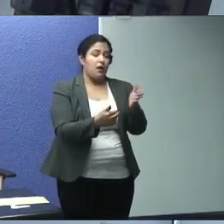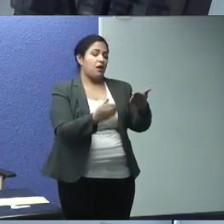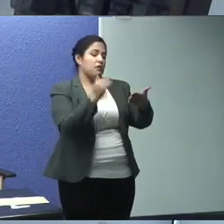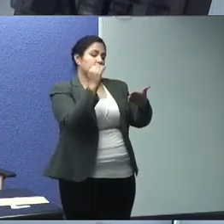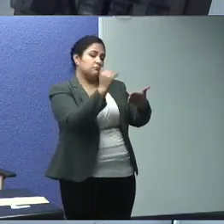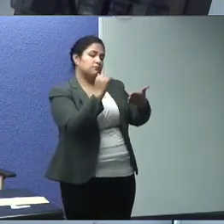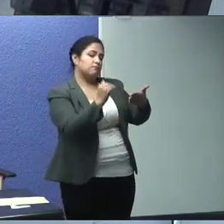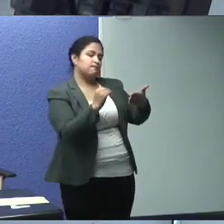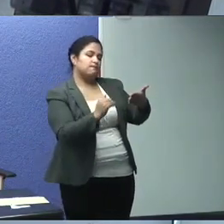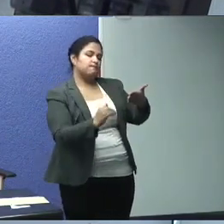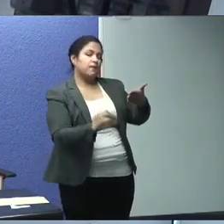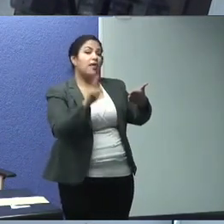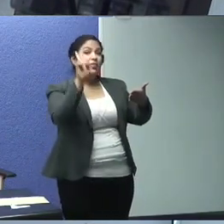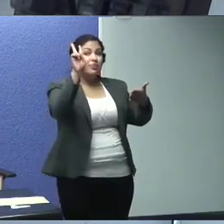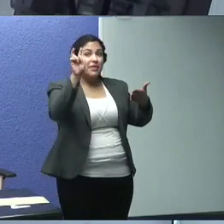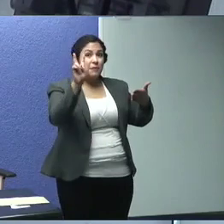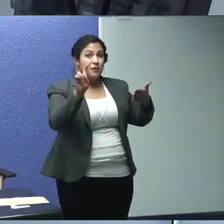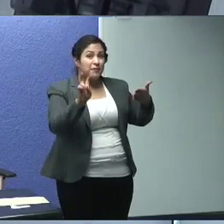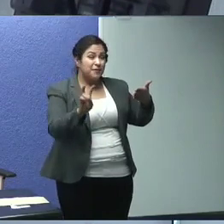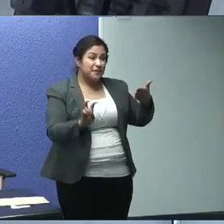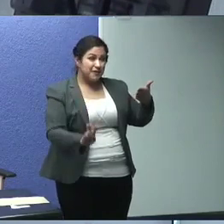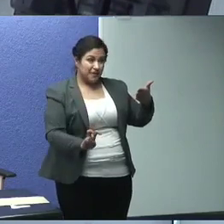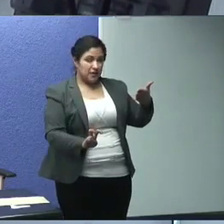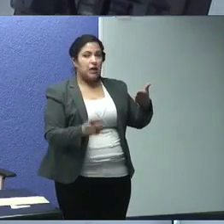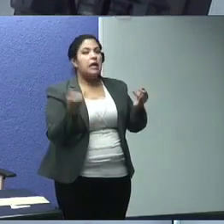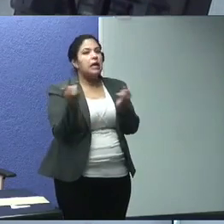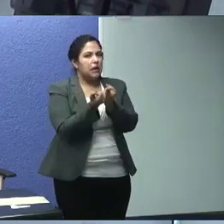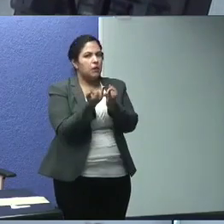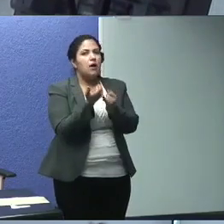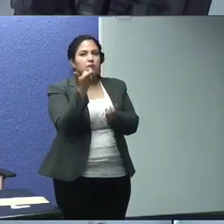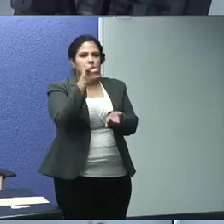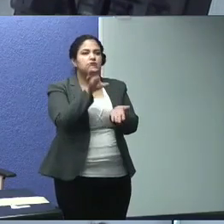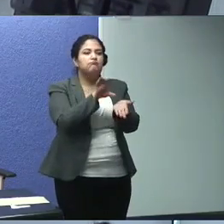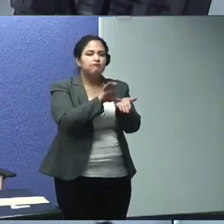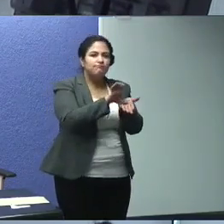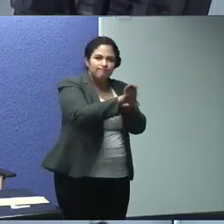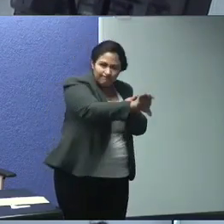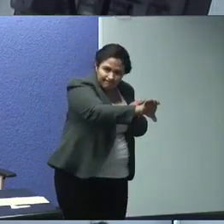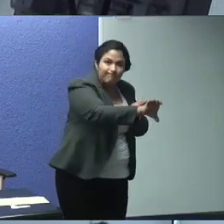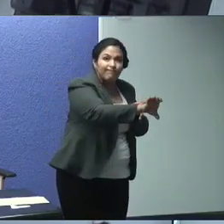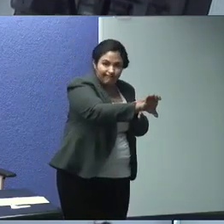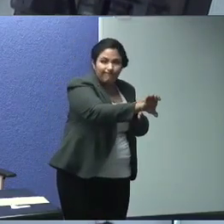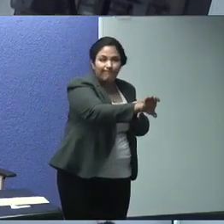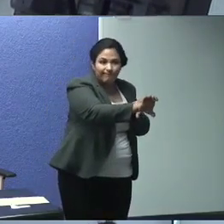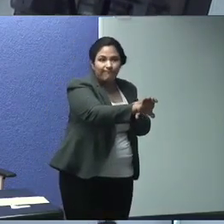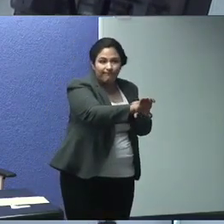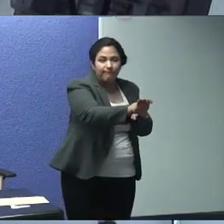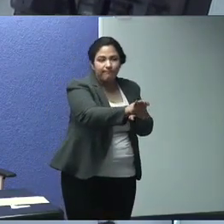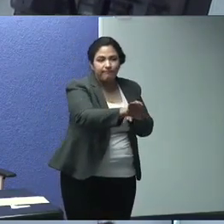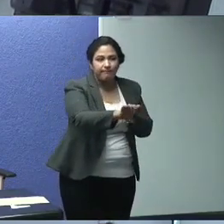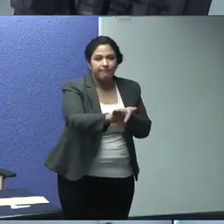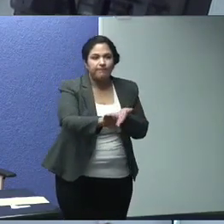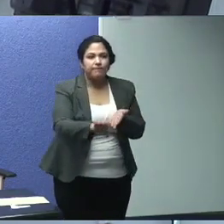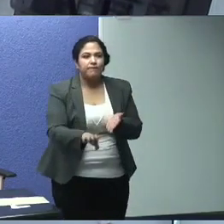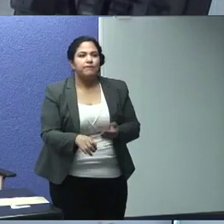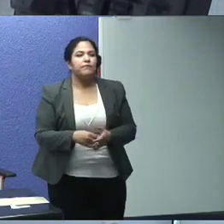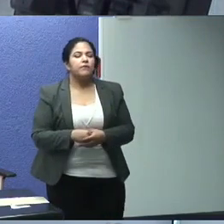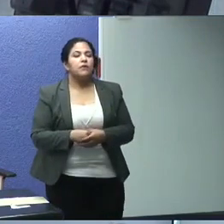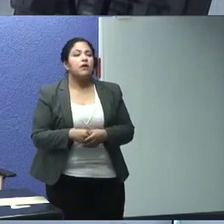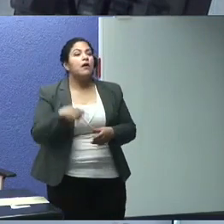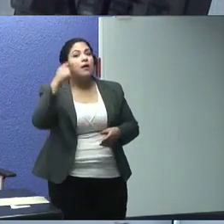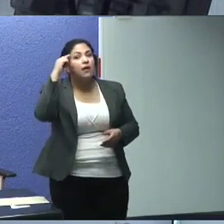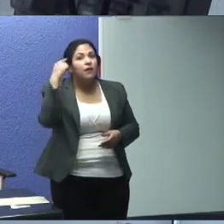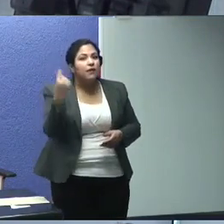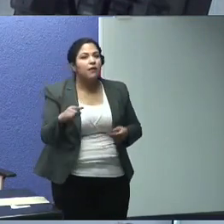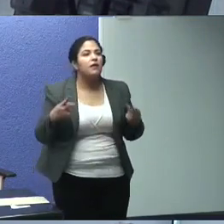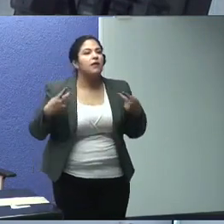todos estos temas, hubiera un presupuesto también que se ejerciera para